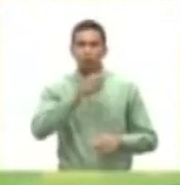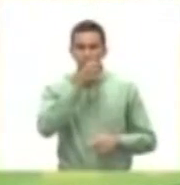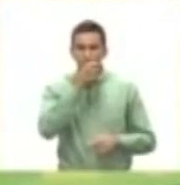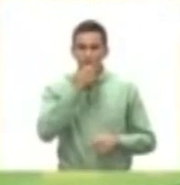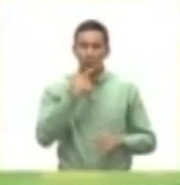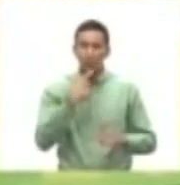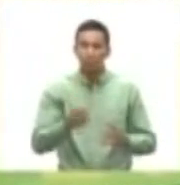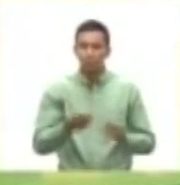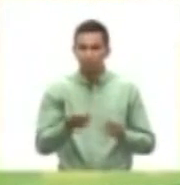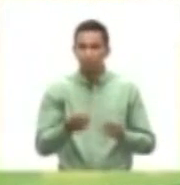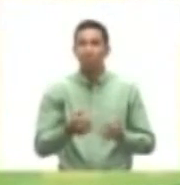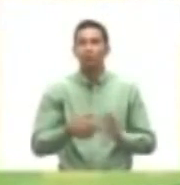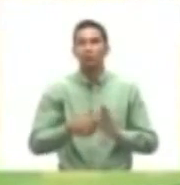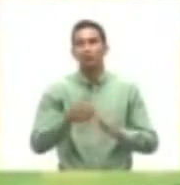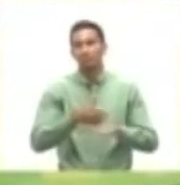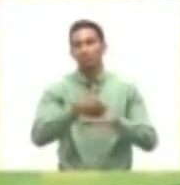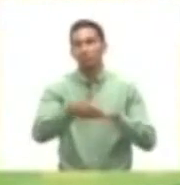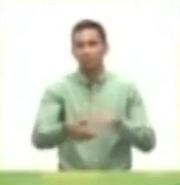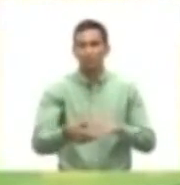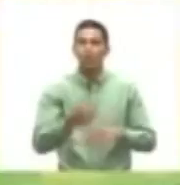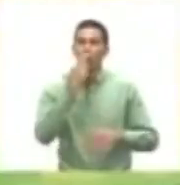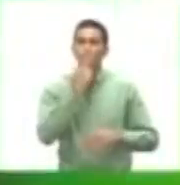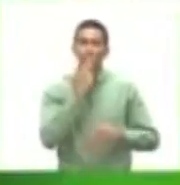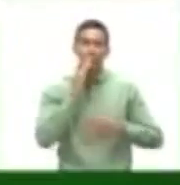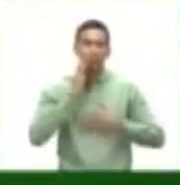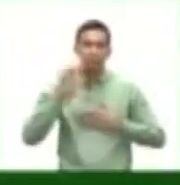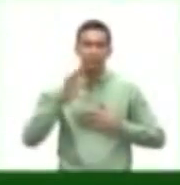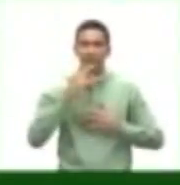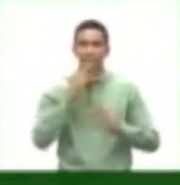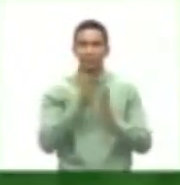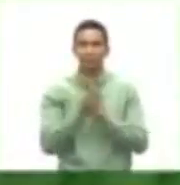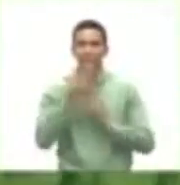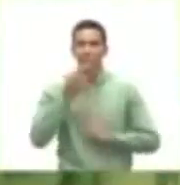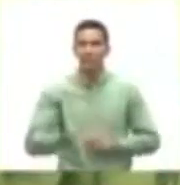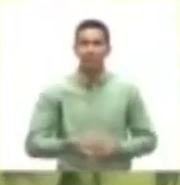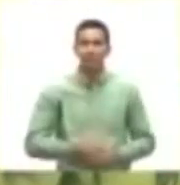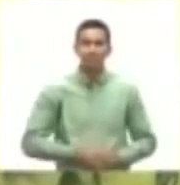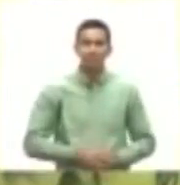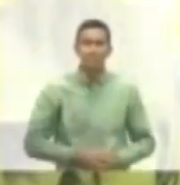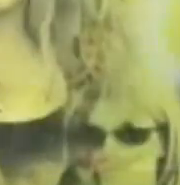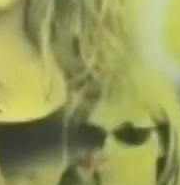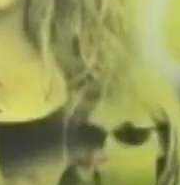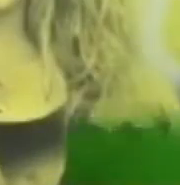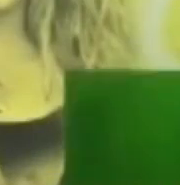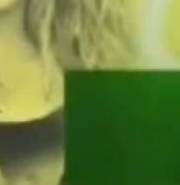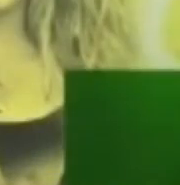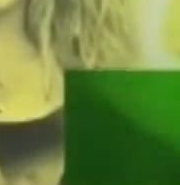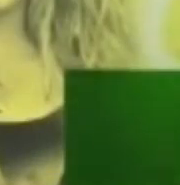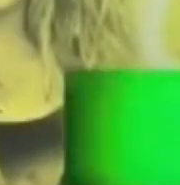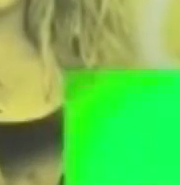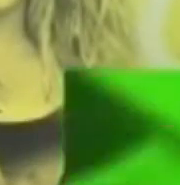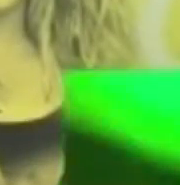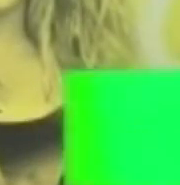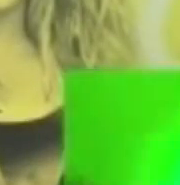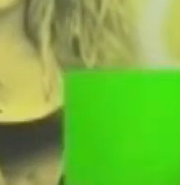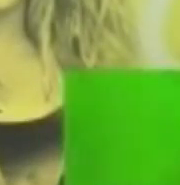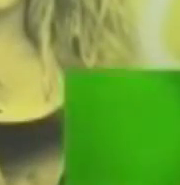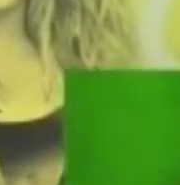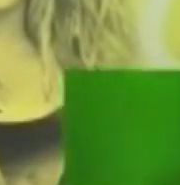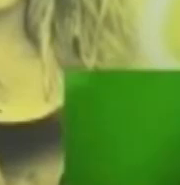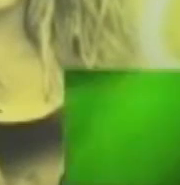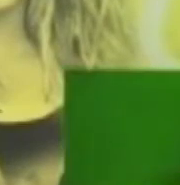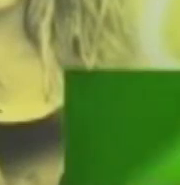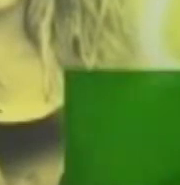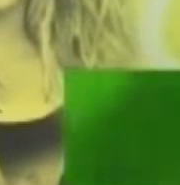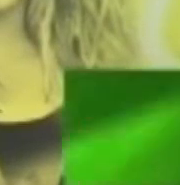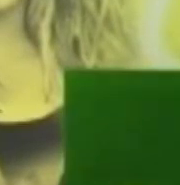más. Nuestro compromiso siempre es con la verdad. Volvemos. Los Centroamericanos y el Caribe son unos juegos que pertenecen al ciclo olímpico. Será